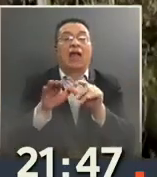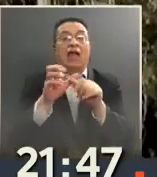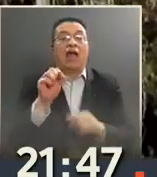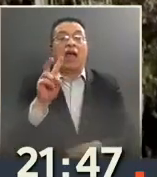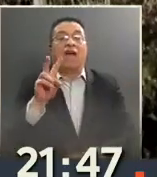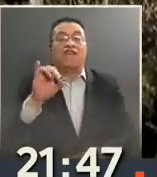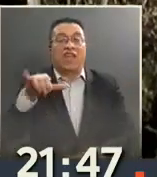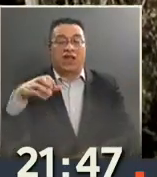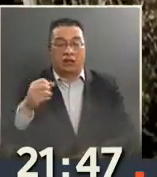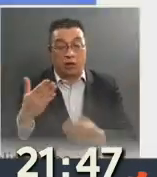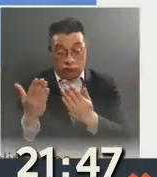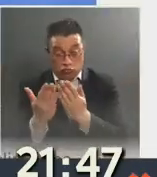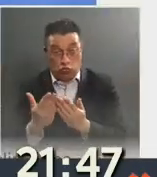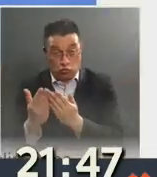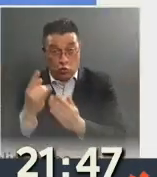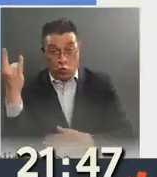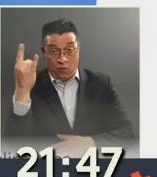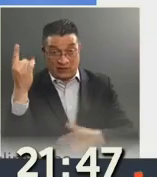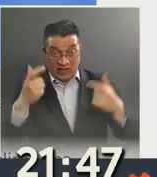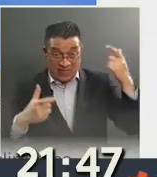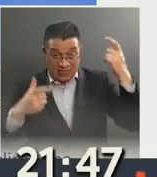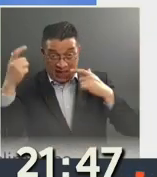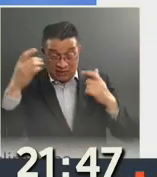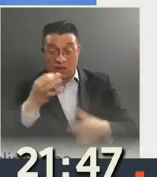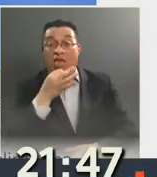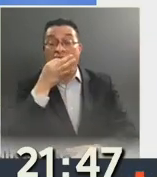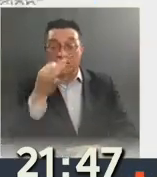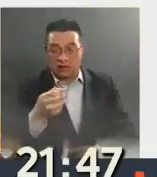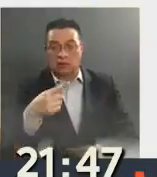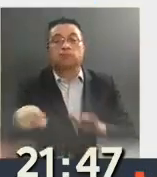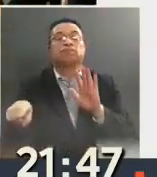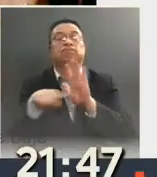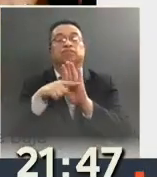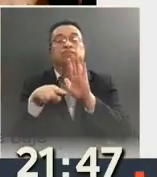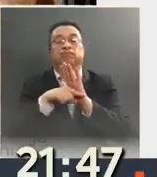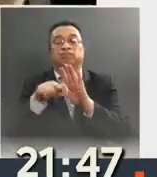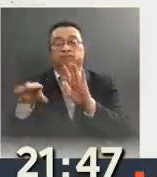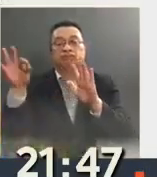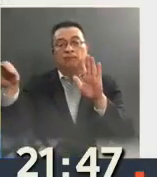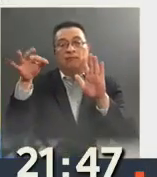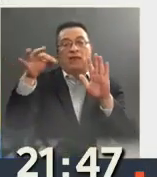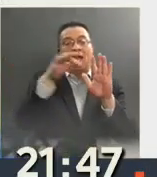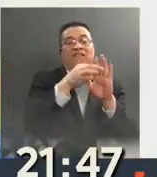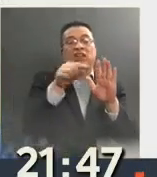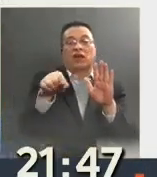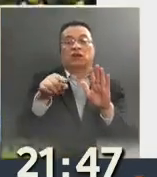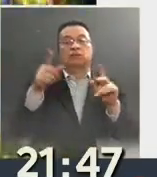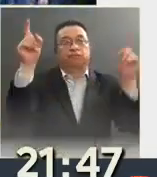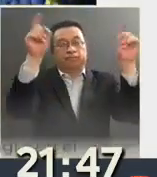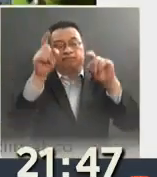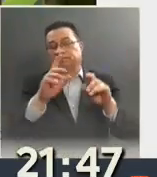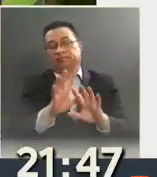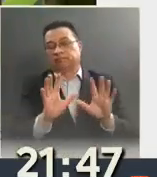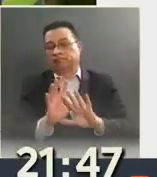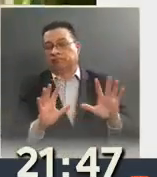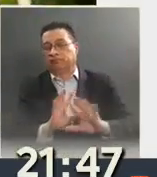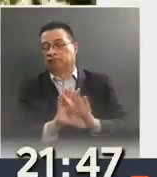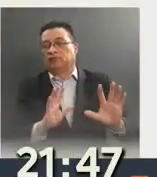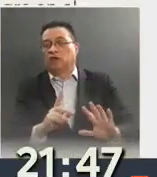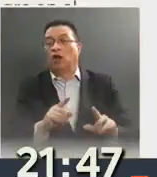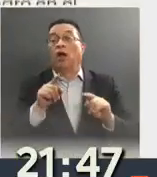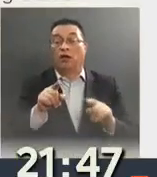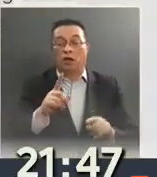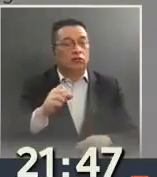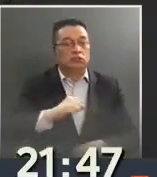hecho por la Universidad de Talca confirmó los efectos dañinos que producen en las abejas las líneas eléctricas. Sergio se niega